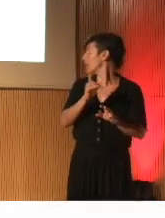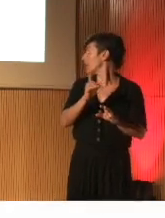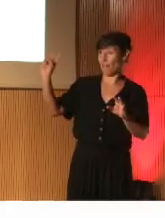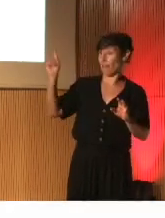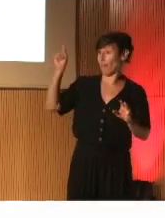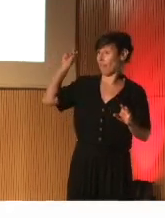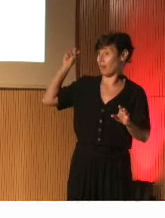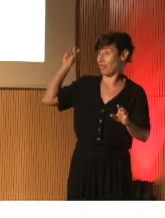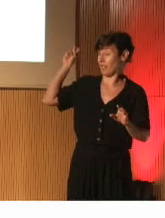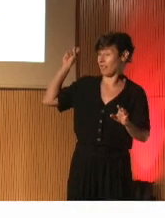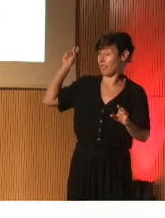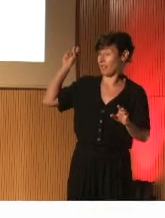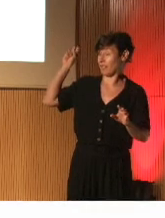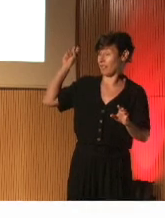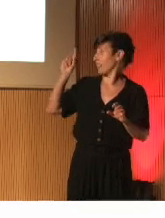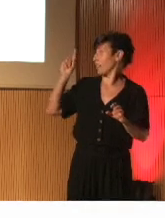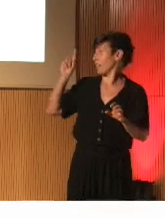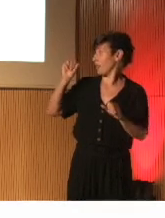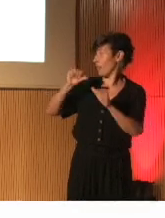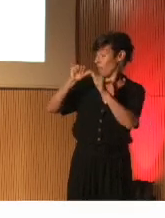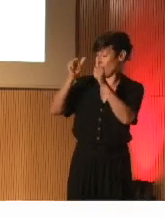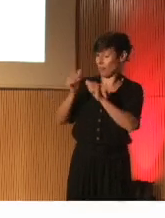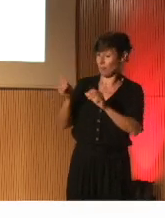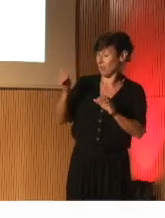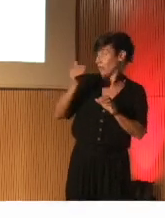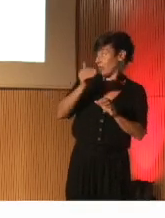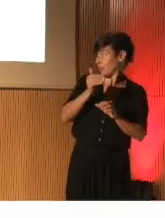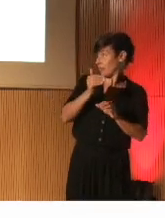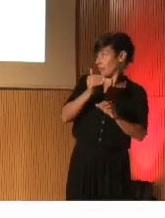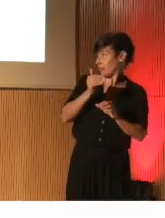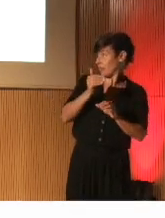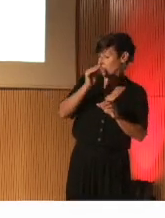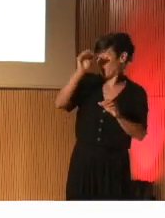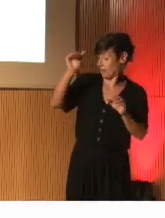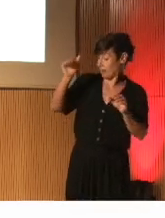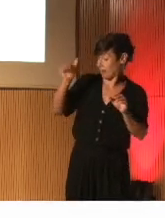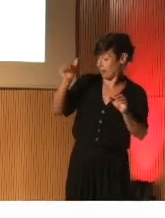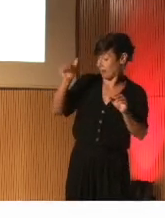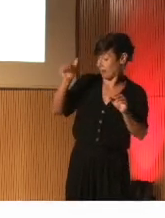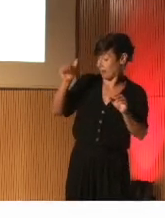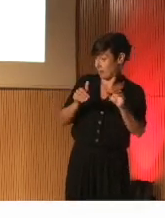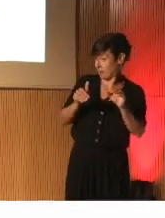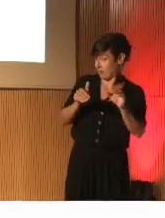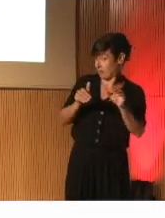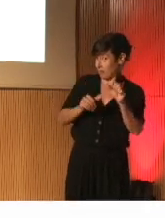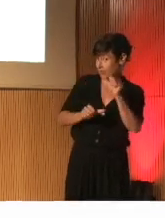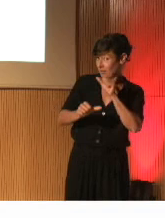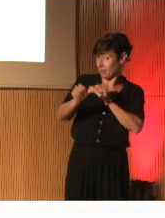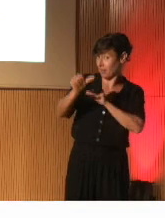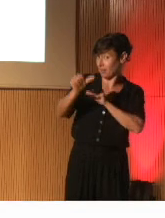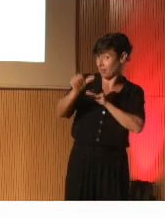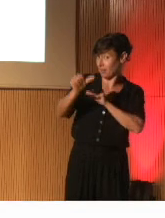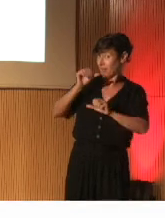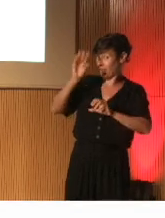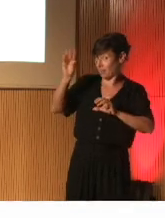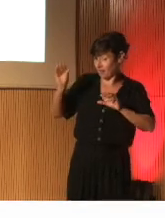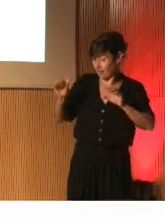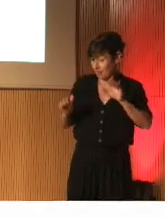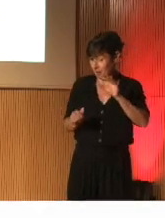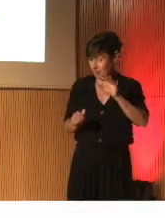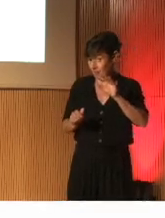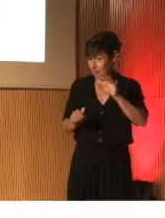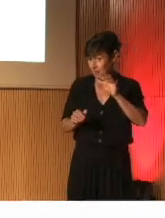no tiene forma de pasarle su energía a nada así que su forma de volver a su estado más estable es